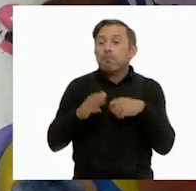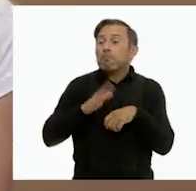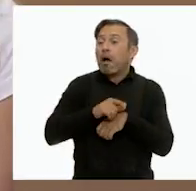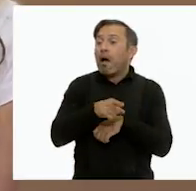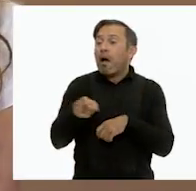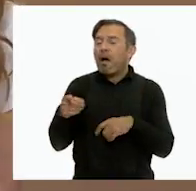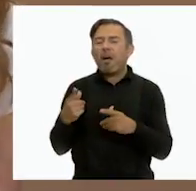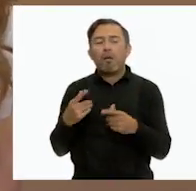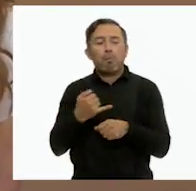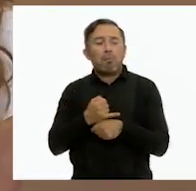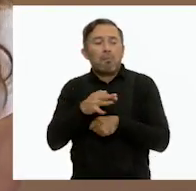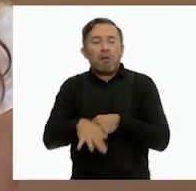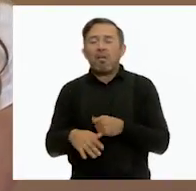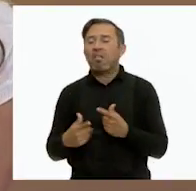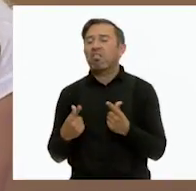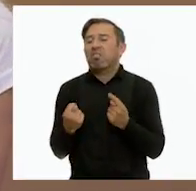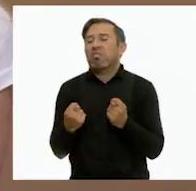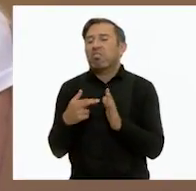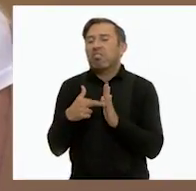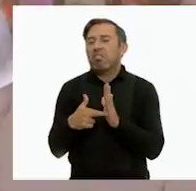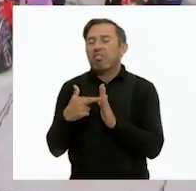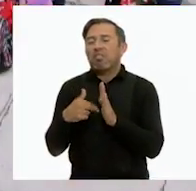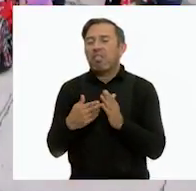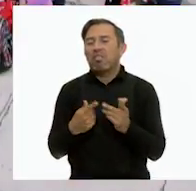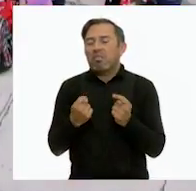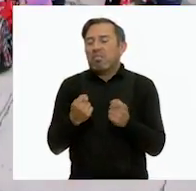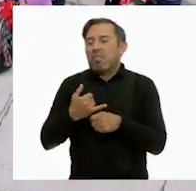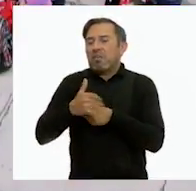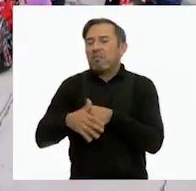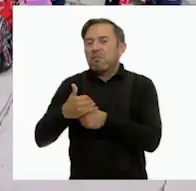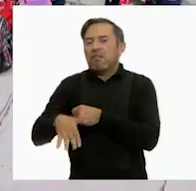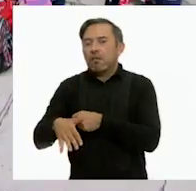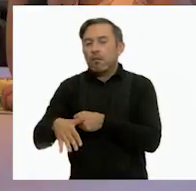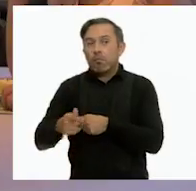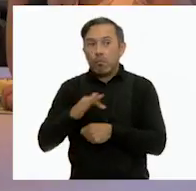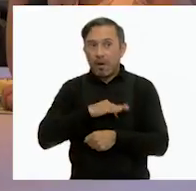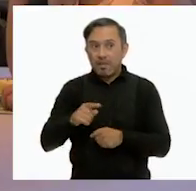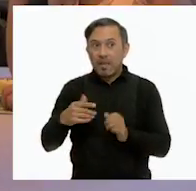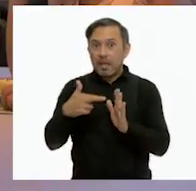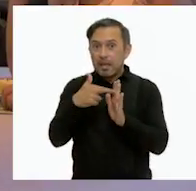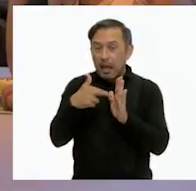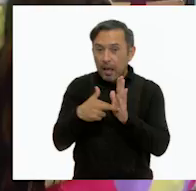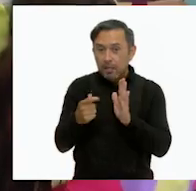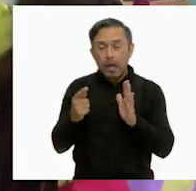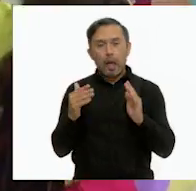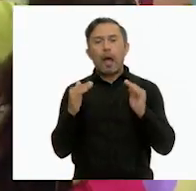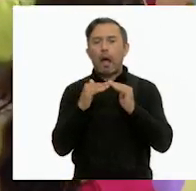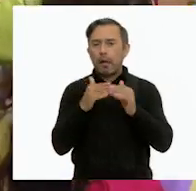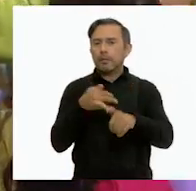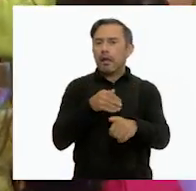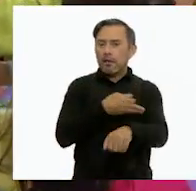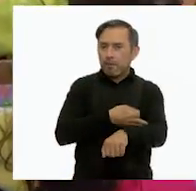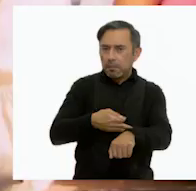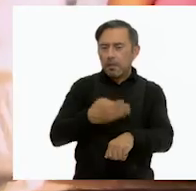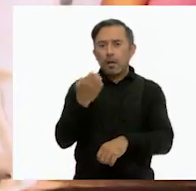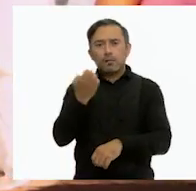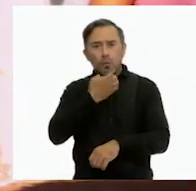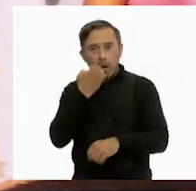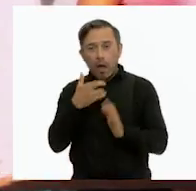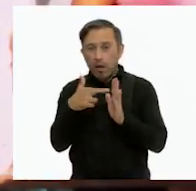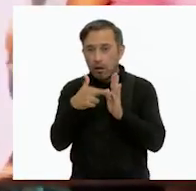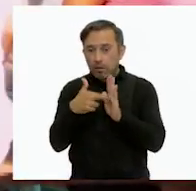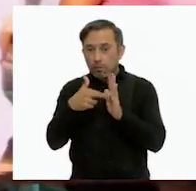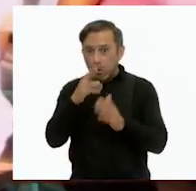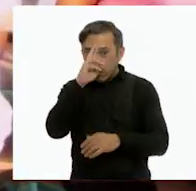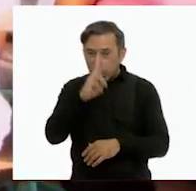reglas. Para lograr el establecimiento y la participación de las reglas, tanto en casa como en la escuela, es